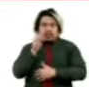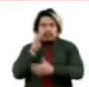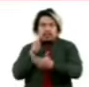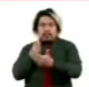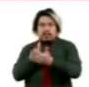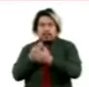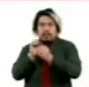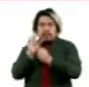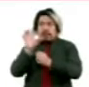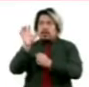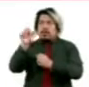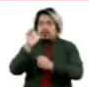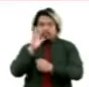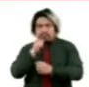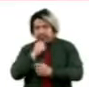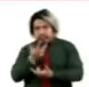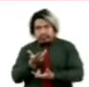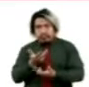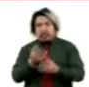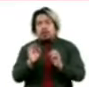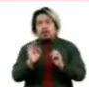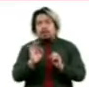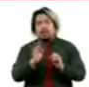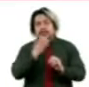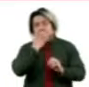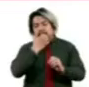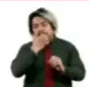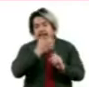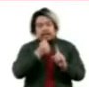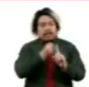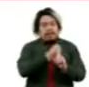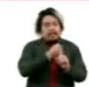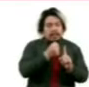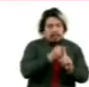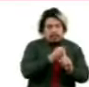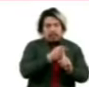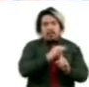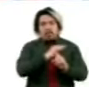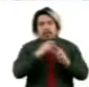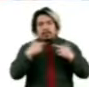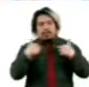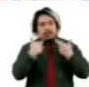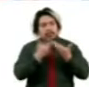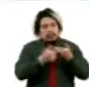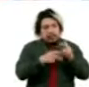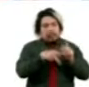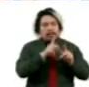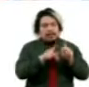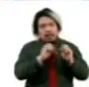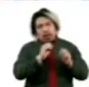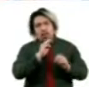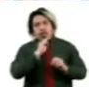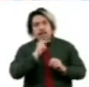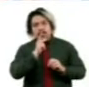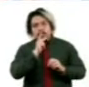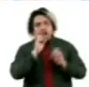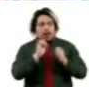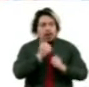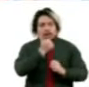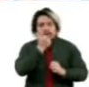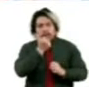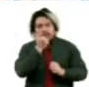O que si tenemos un problema de violencia en la escuela, que podamos hablarlo con los maestros, con los padres y madres de familia o con